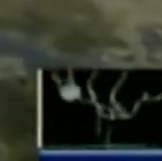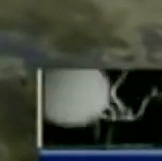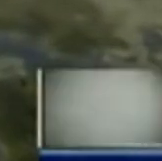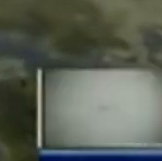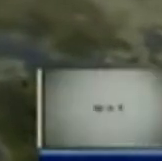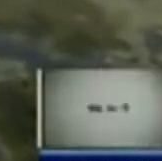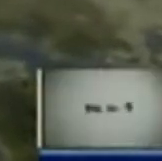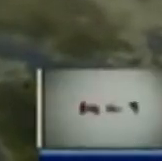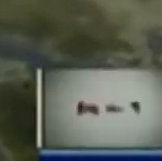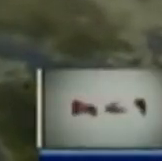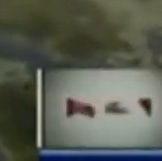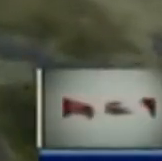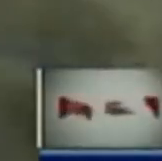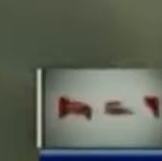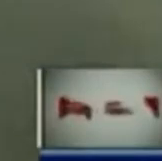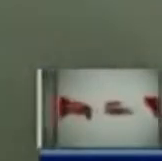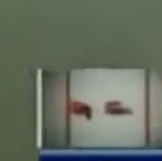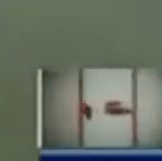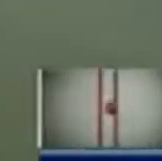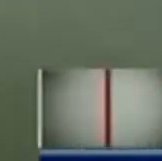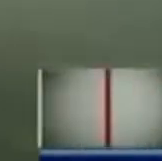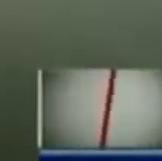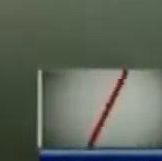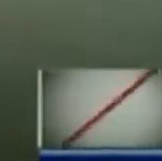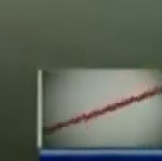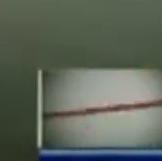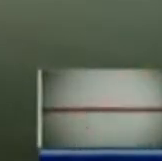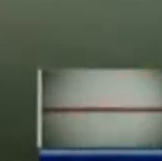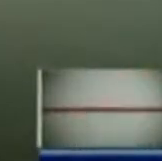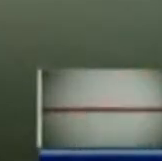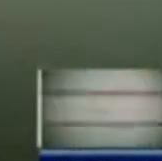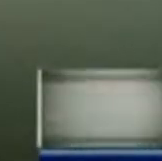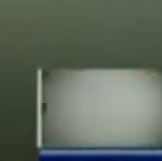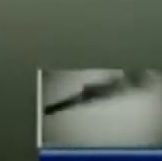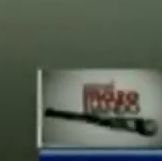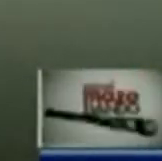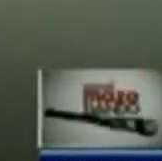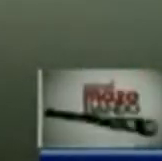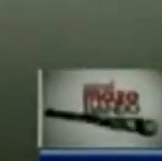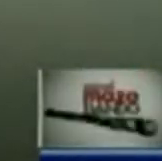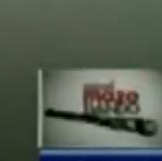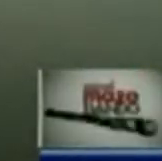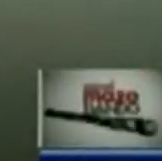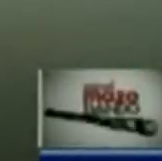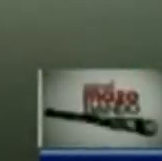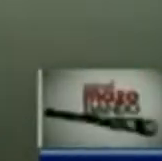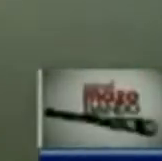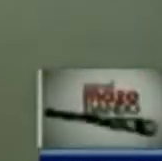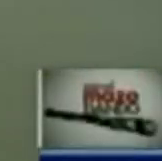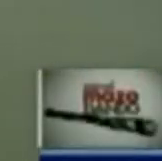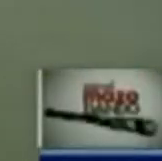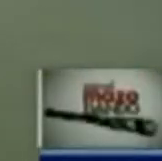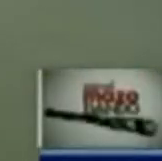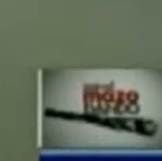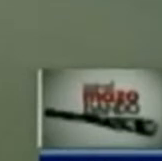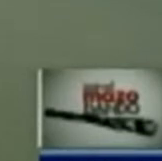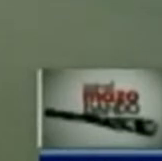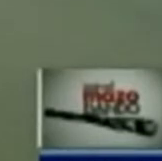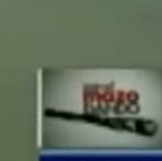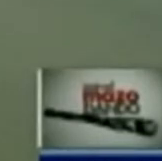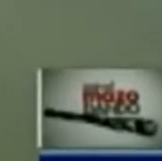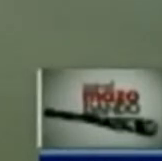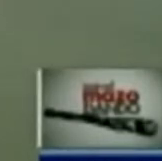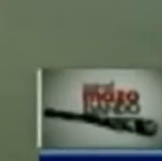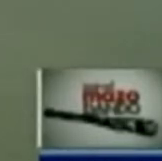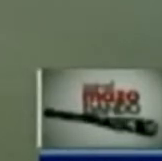que hace falta corazón para hacer La tregua por la paz y por amor